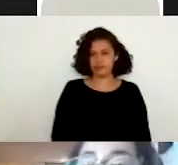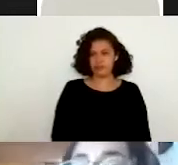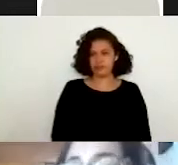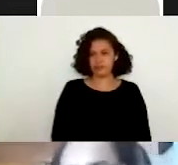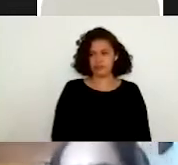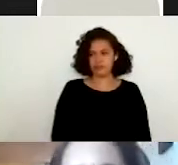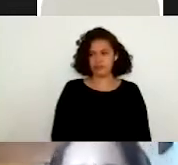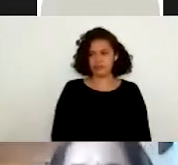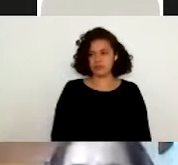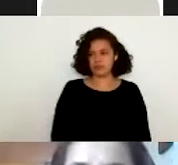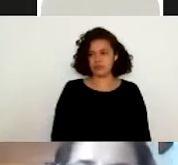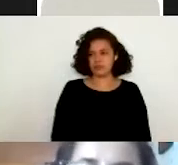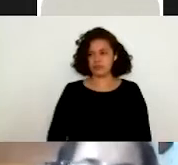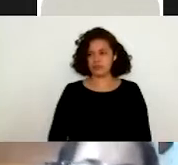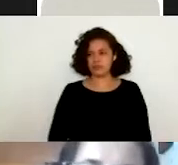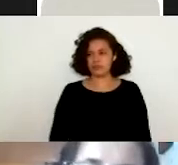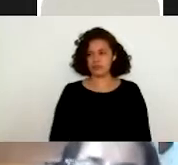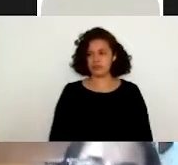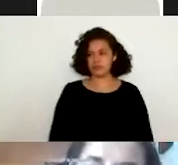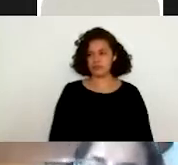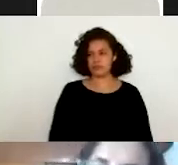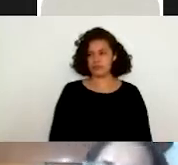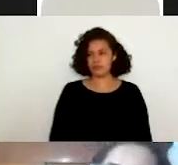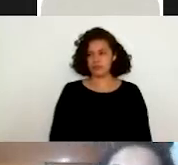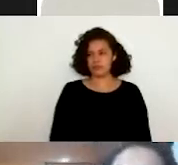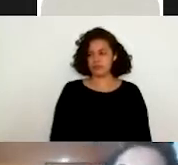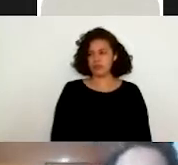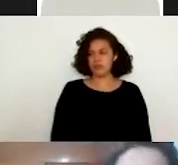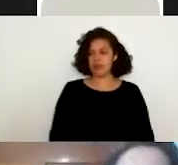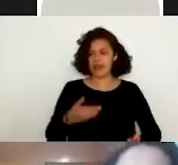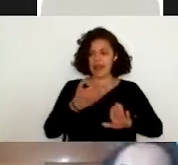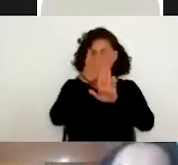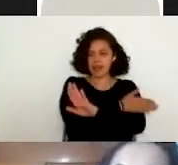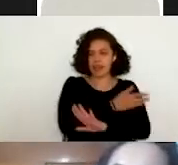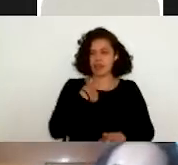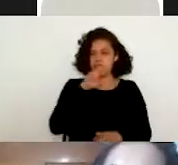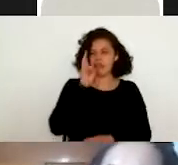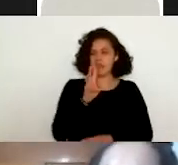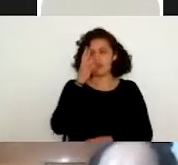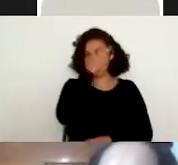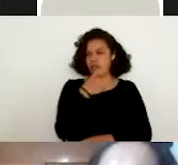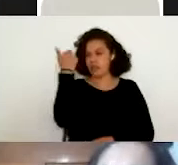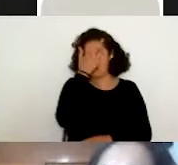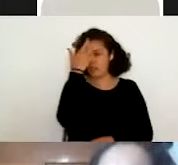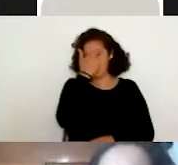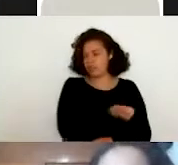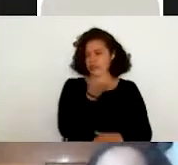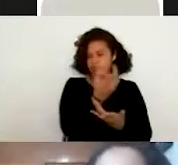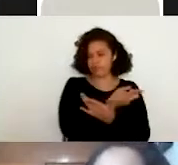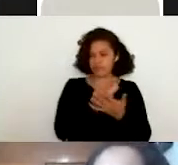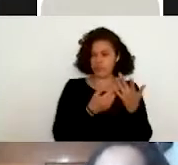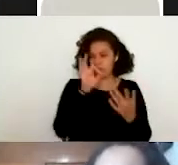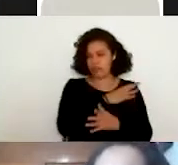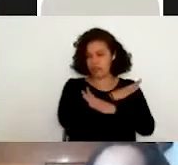Bueno, antes de esto, se me olvidaba, antes de esto vamos a revisar un poco de las razones de diseño por las que puede ser